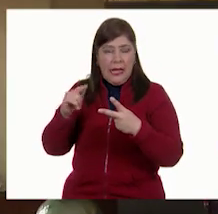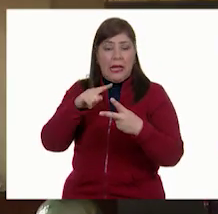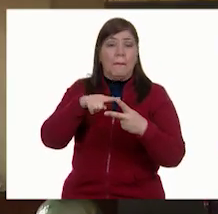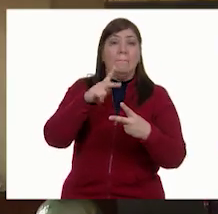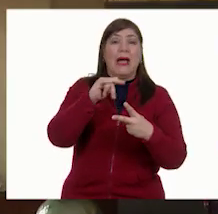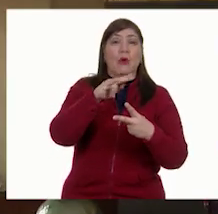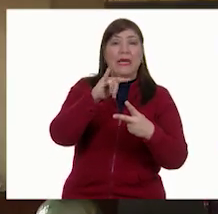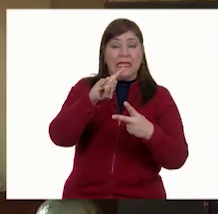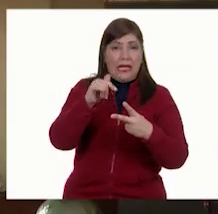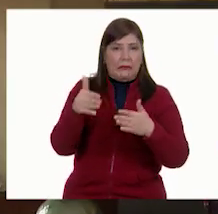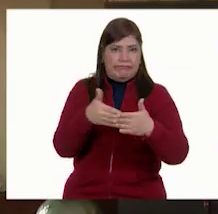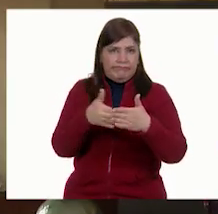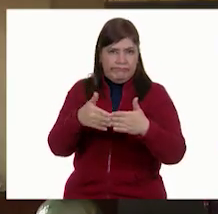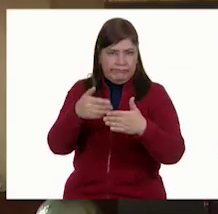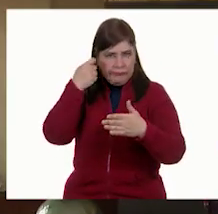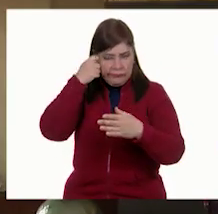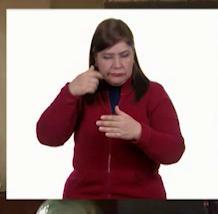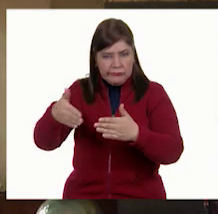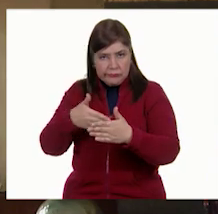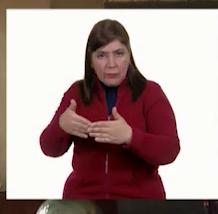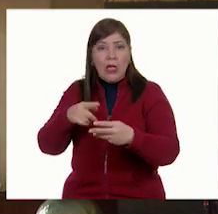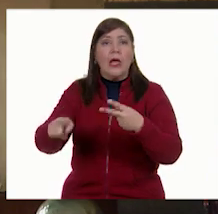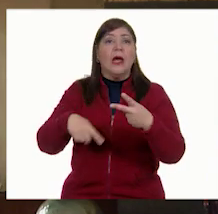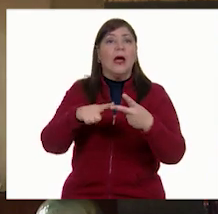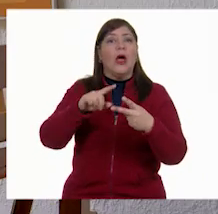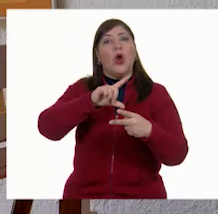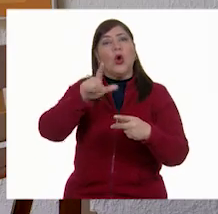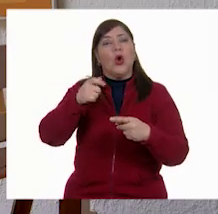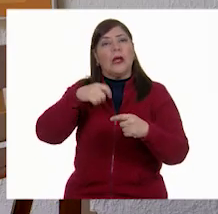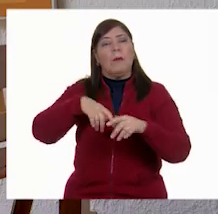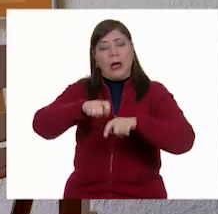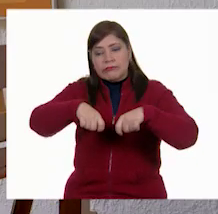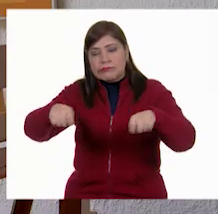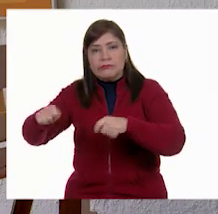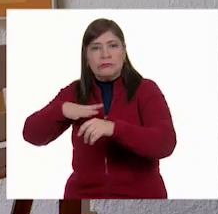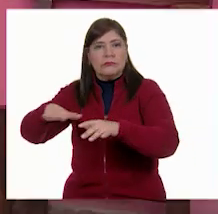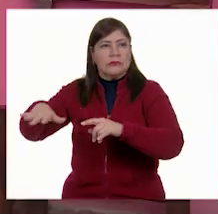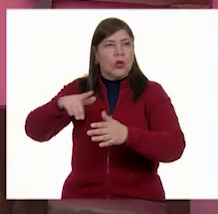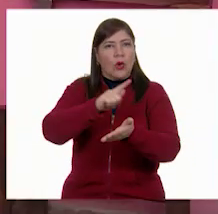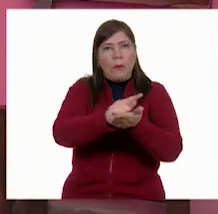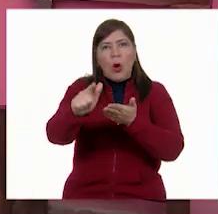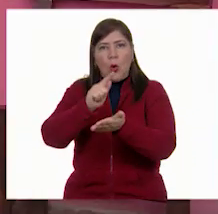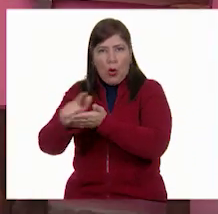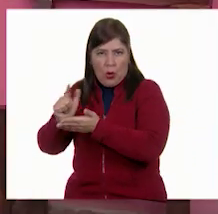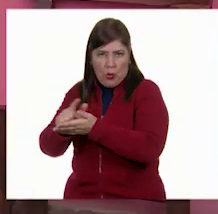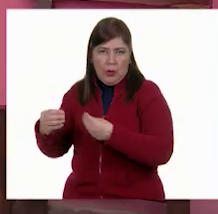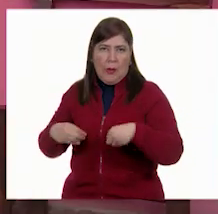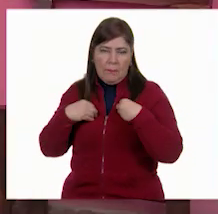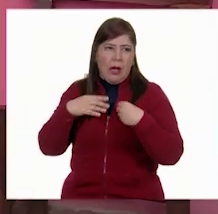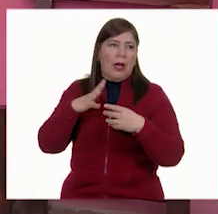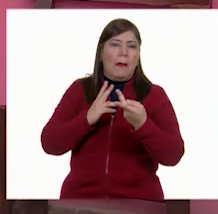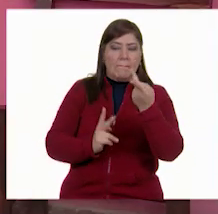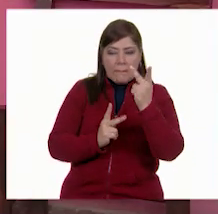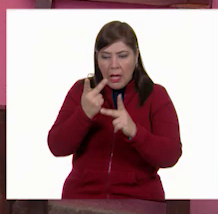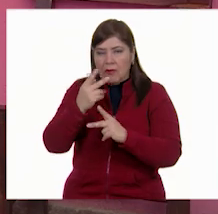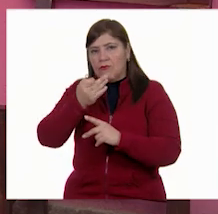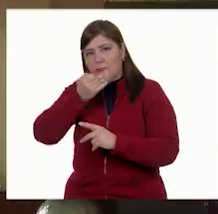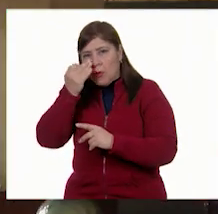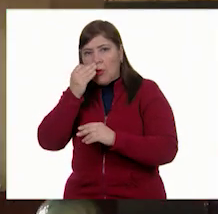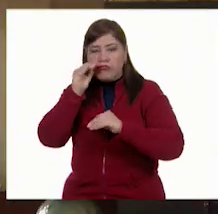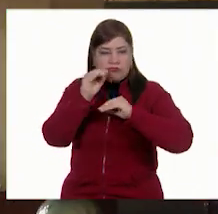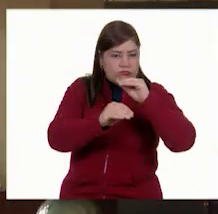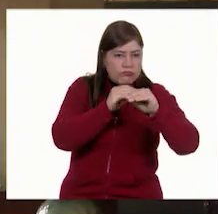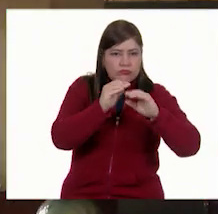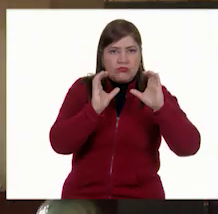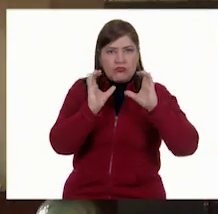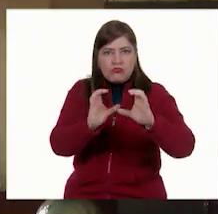Ana María la recamarera, que todavía vive aquí. Ella es la que hace los arreglos de plantas y de flores que ustedes